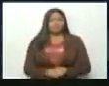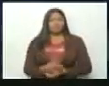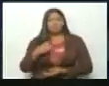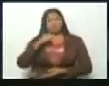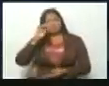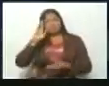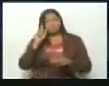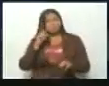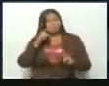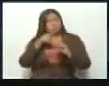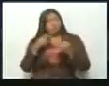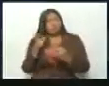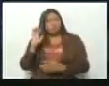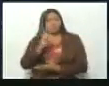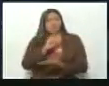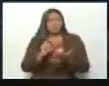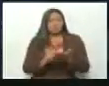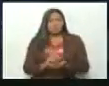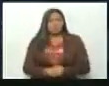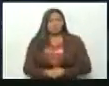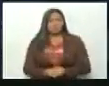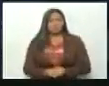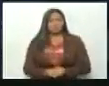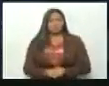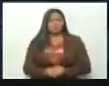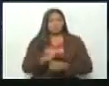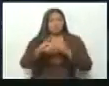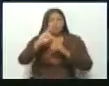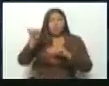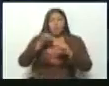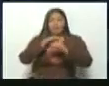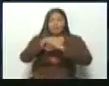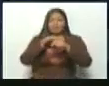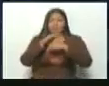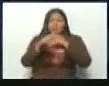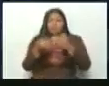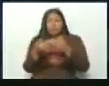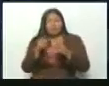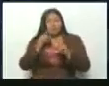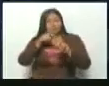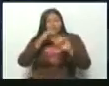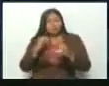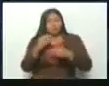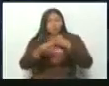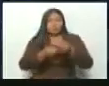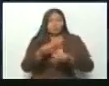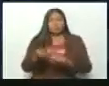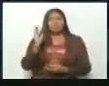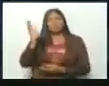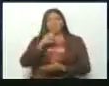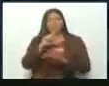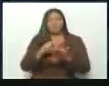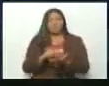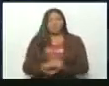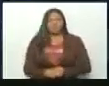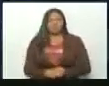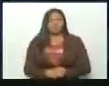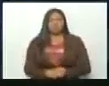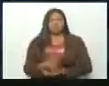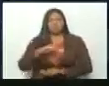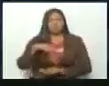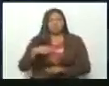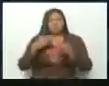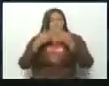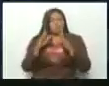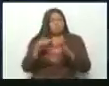se propuso el presidente de la Asamblea Nacional, Jorge Rodríguez. Una de las primeras acciones que se realizó desde la Asamblea Nacional fue convocar a medios